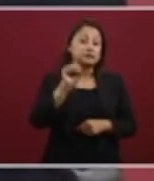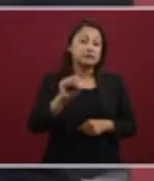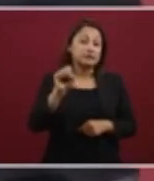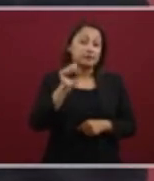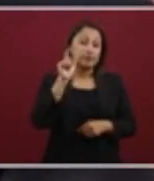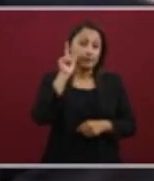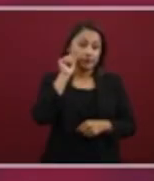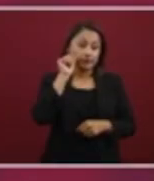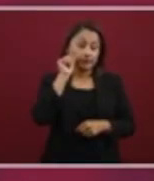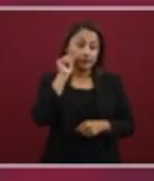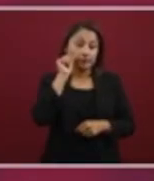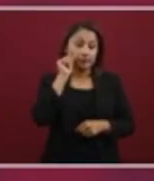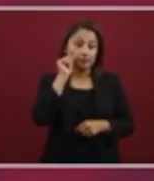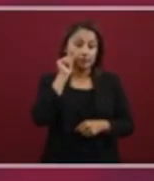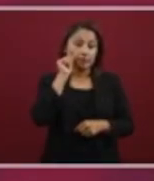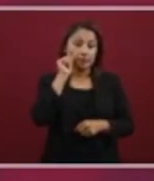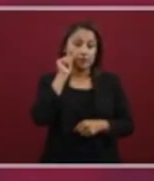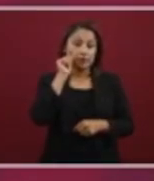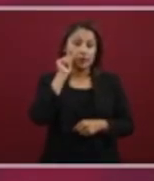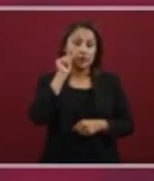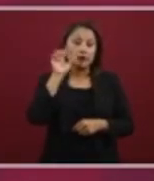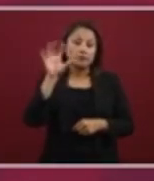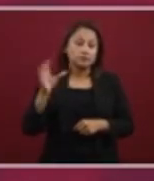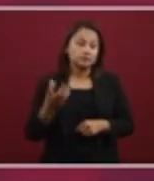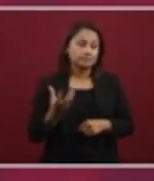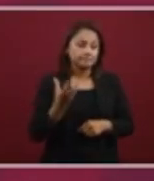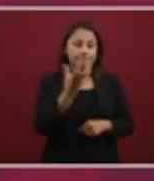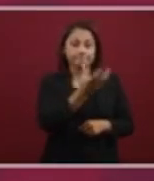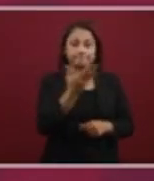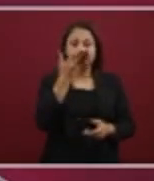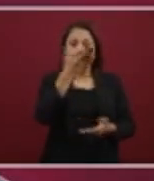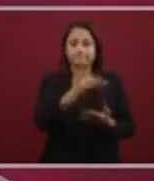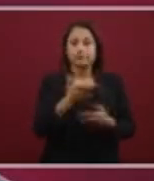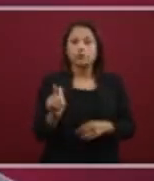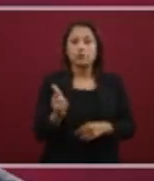vamos a estar en Guanajuato